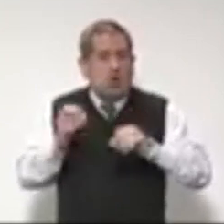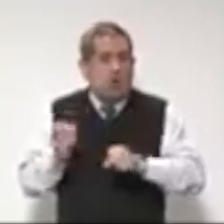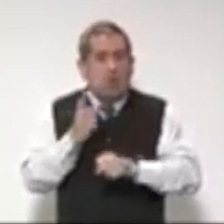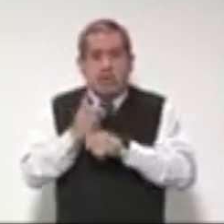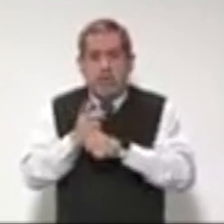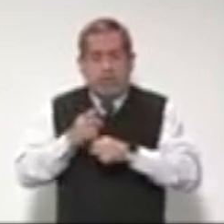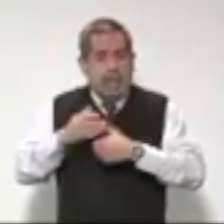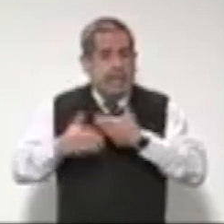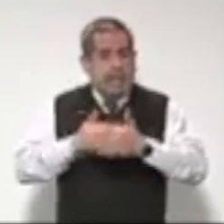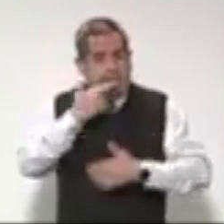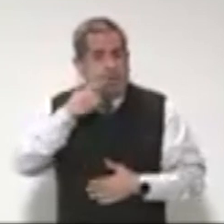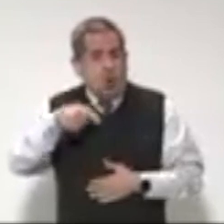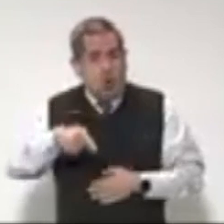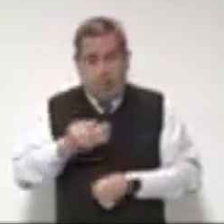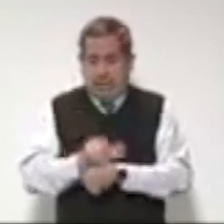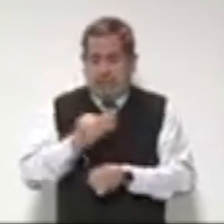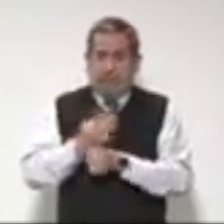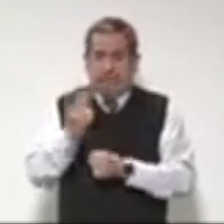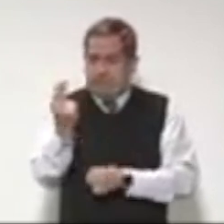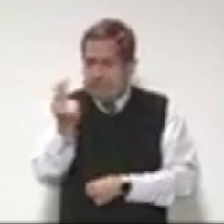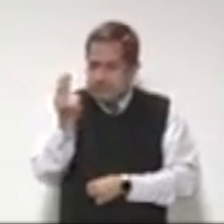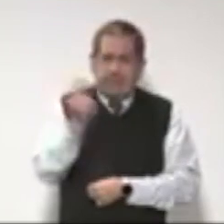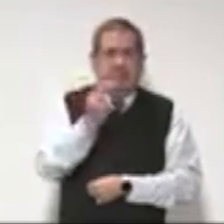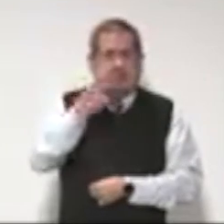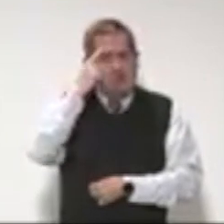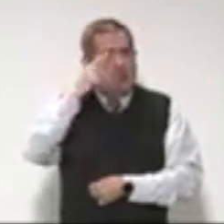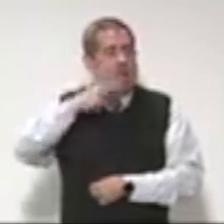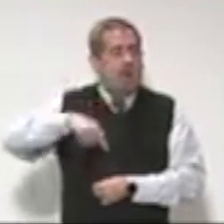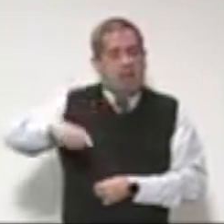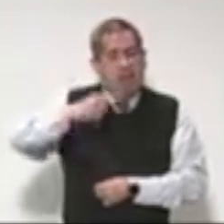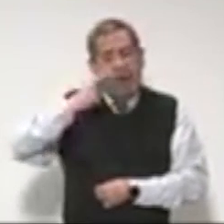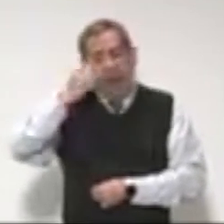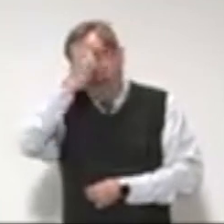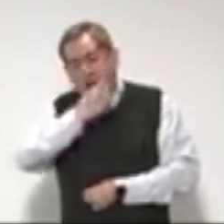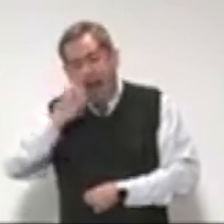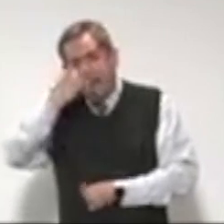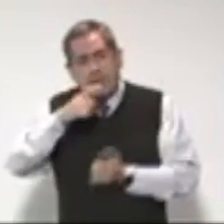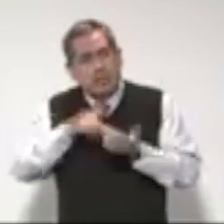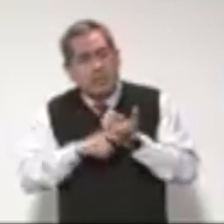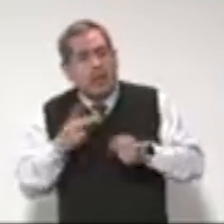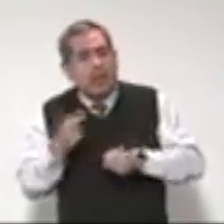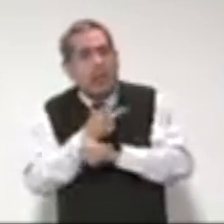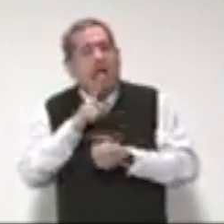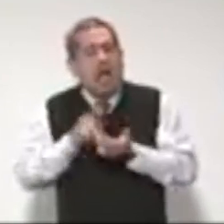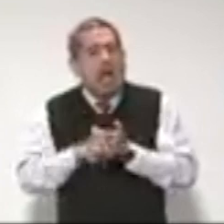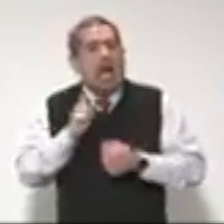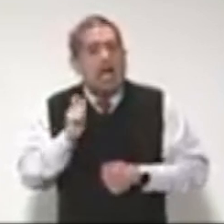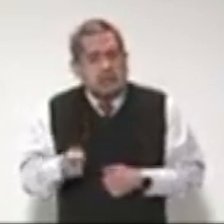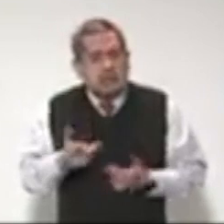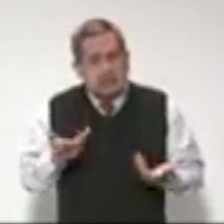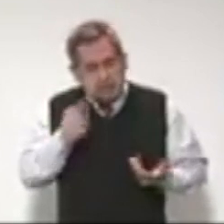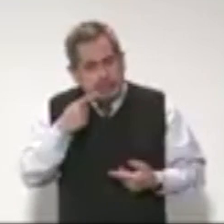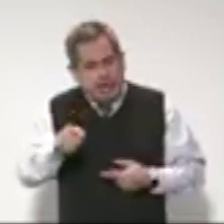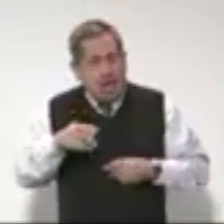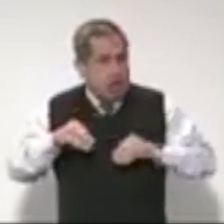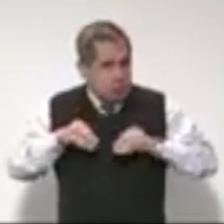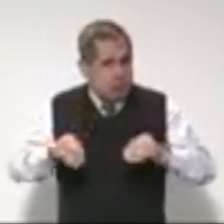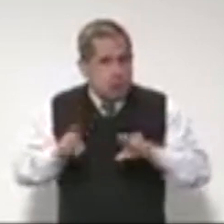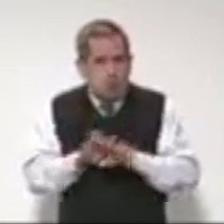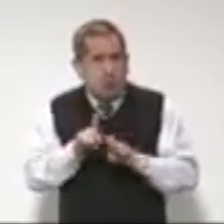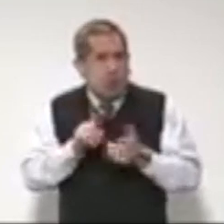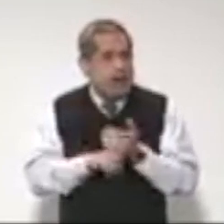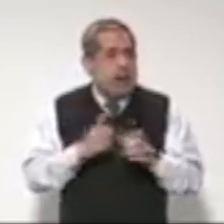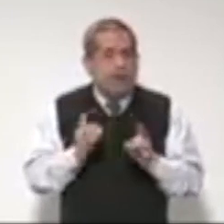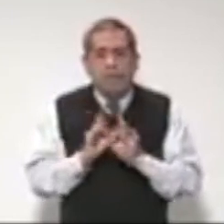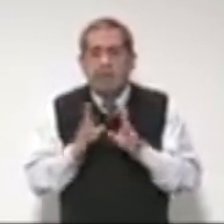pues es una condición necesaria para evaluar la efectividad de las acciones desplegadas para la gestión de los impactos